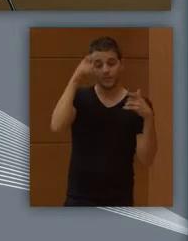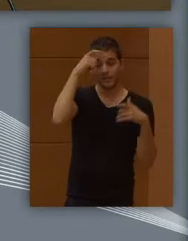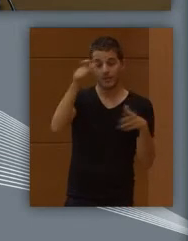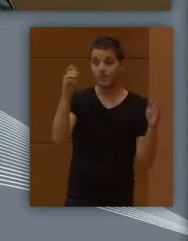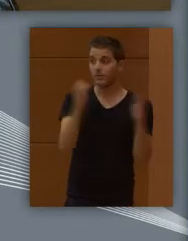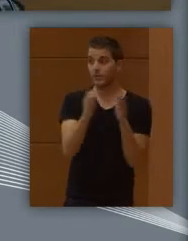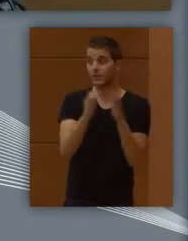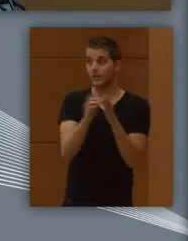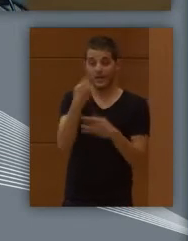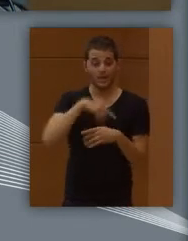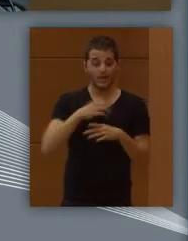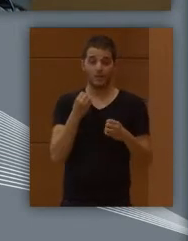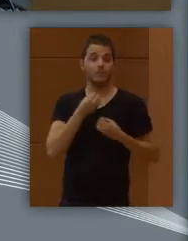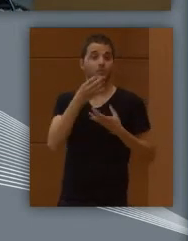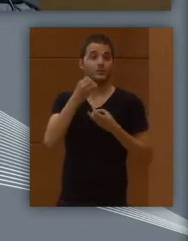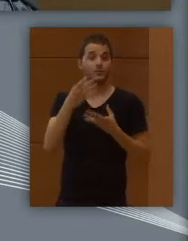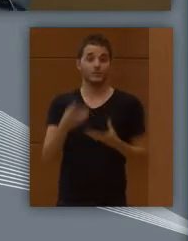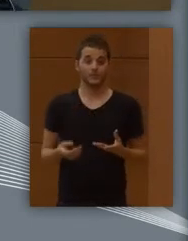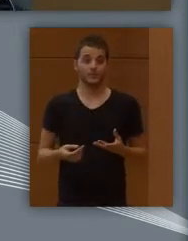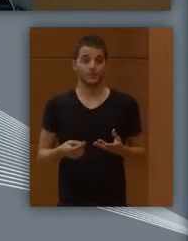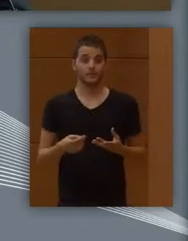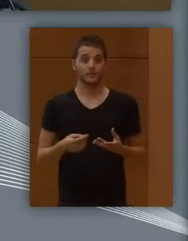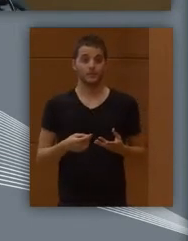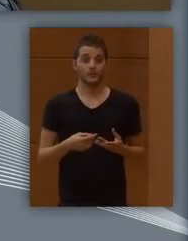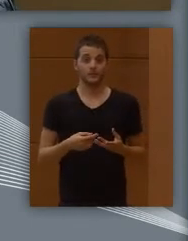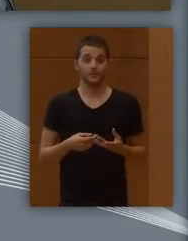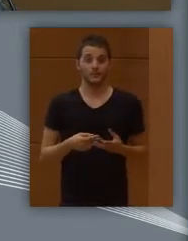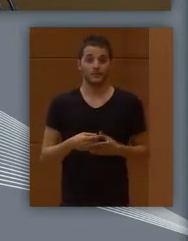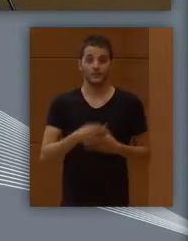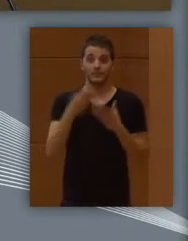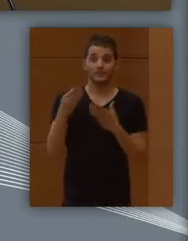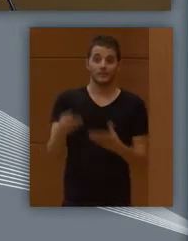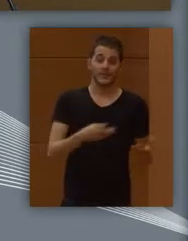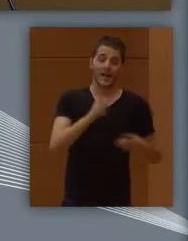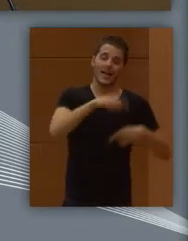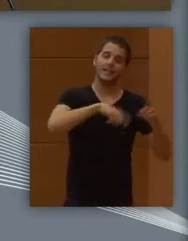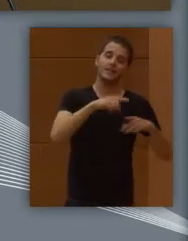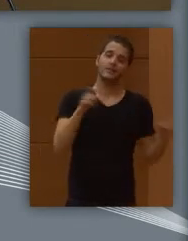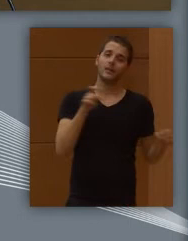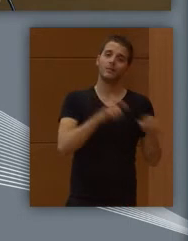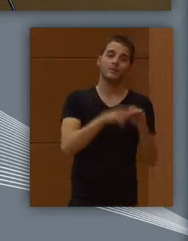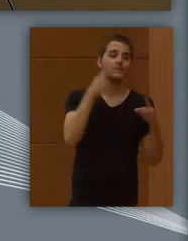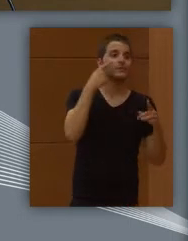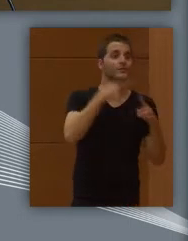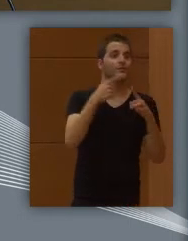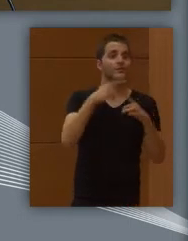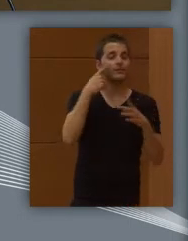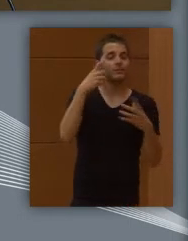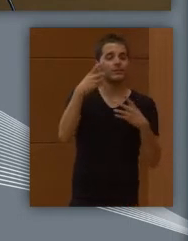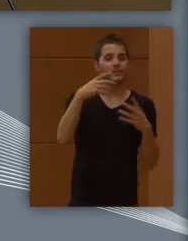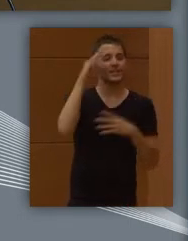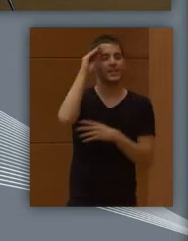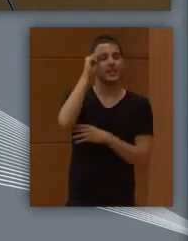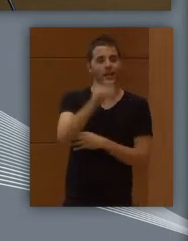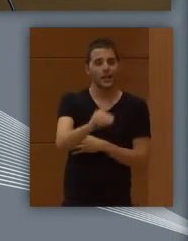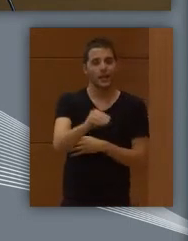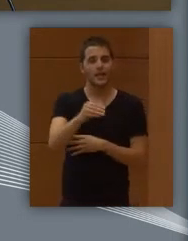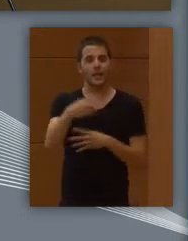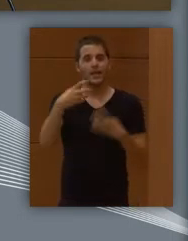expuesto aquí brillantemente, incorporan al transporte pues esos aspectos de inteligencia, de innovación